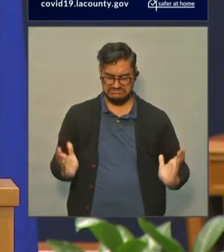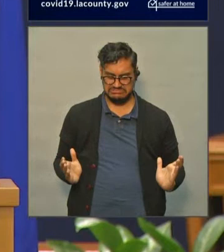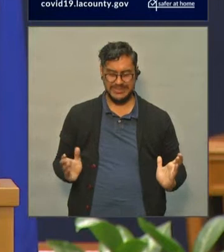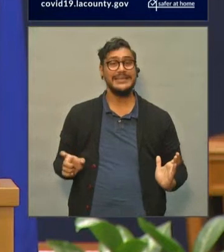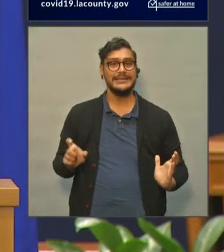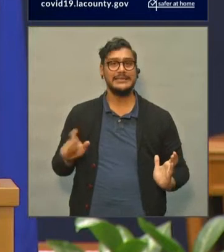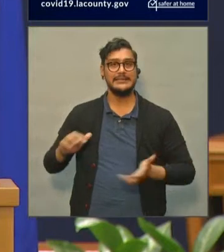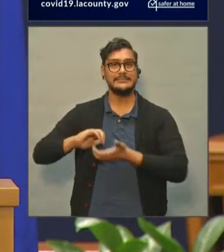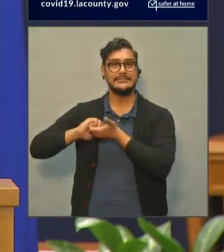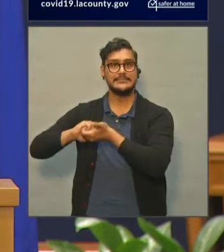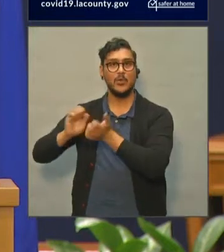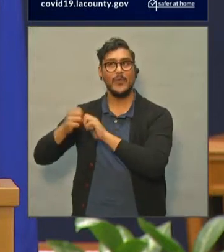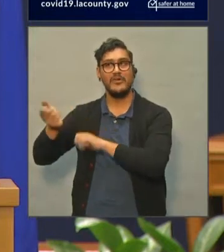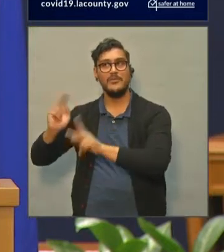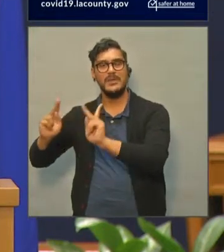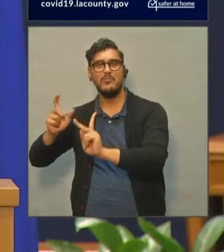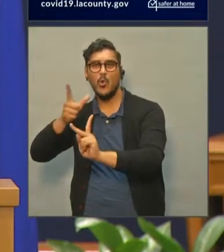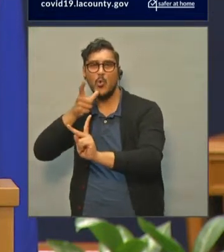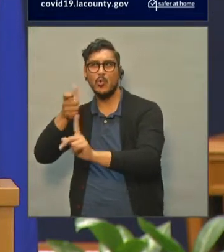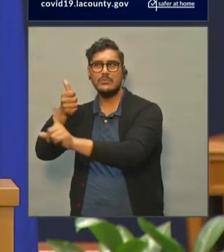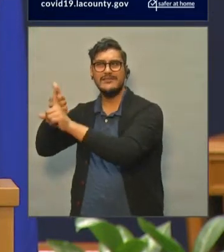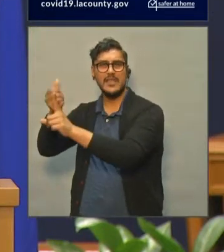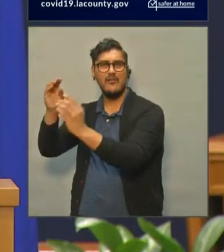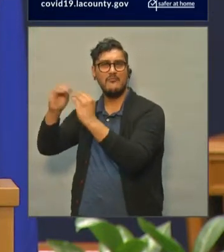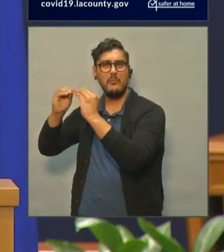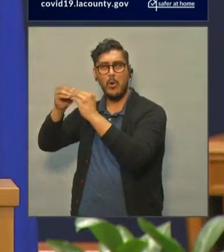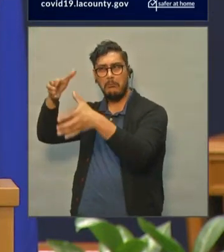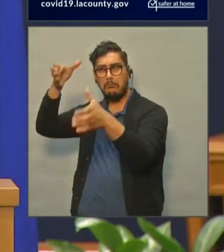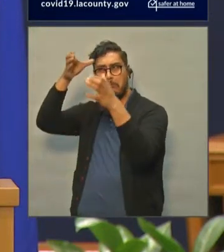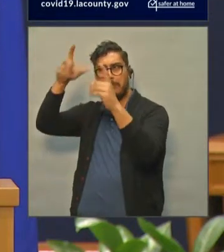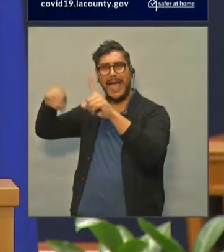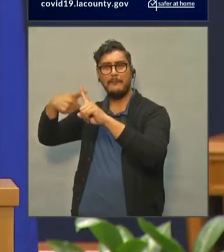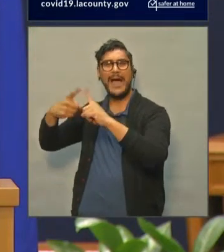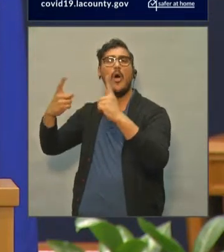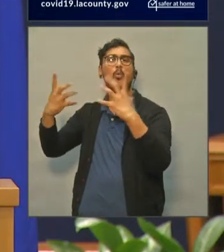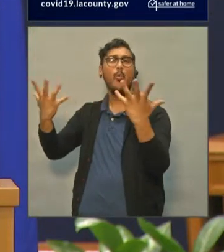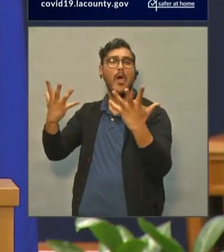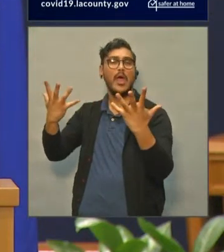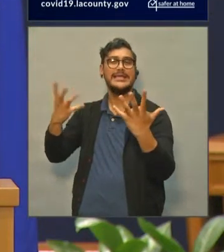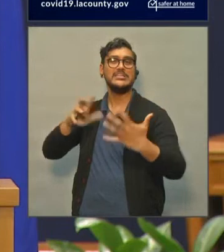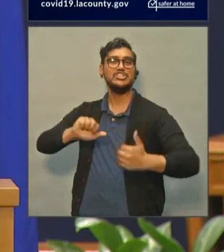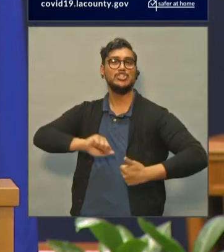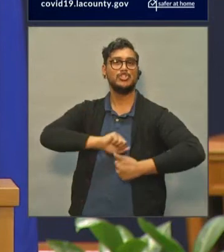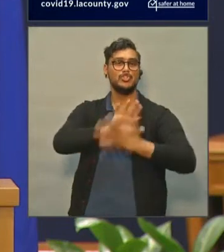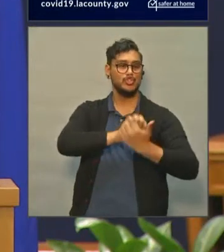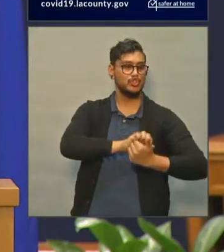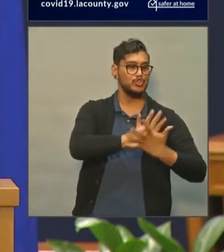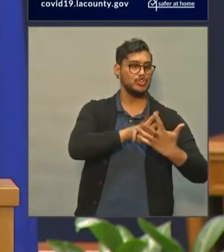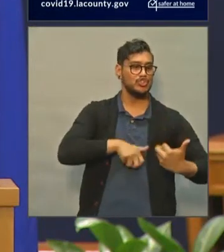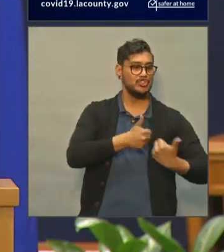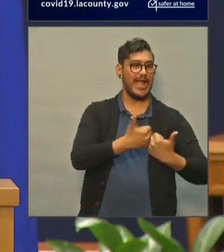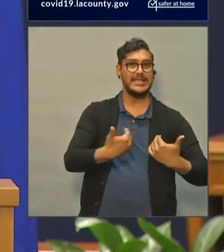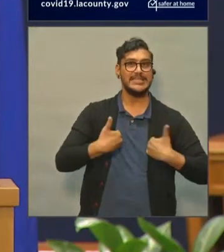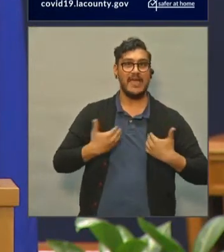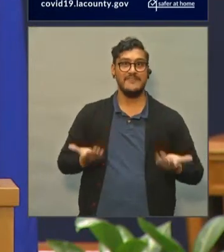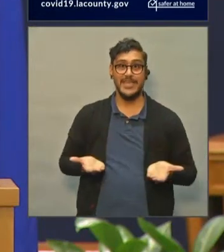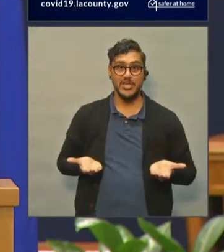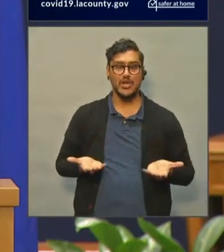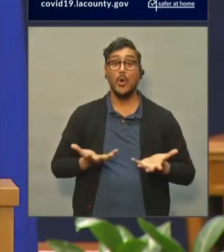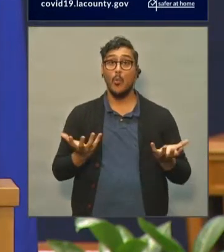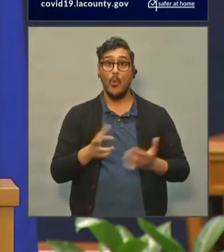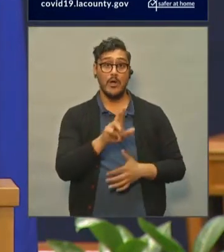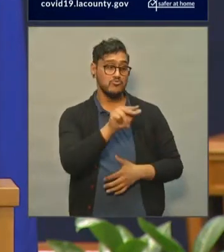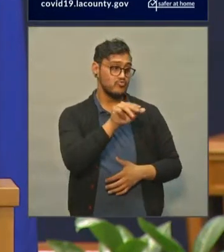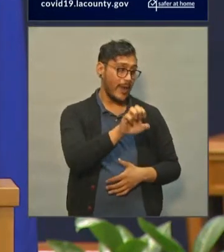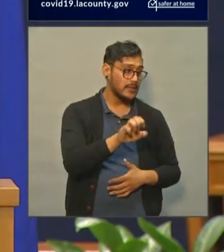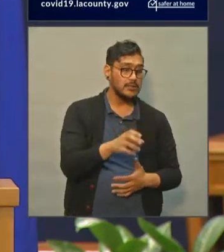profundo conocimiento de las barreras que se enfrentan nuestras comunidades y el impacto que la raza, el origen étnico